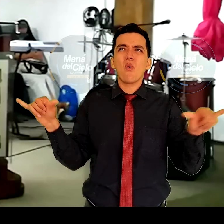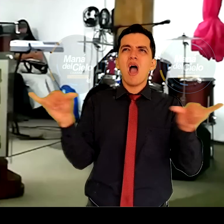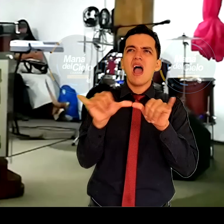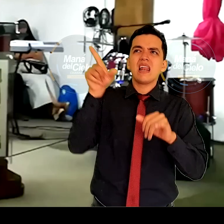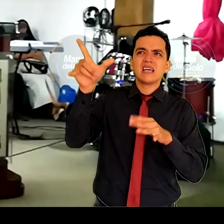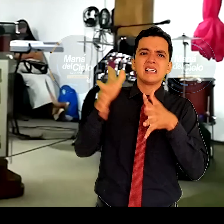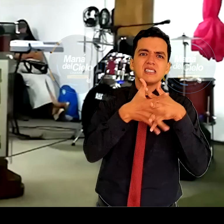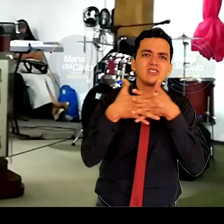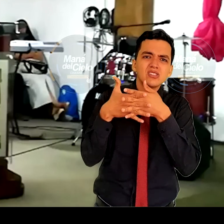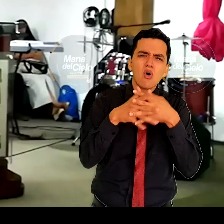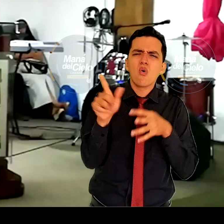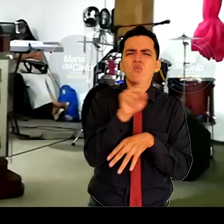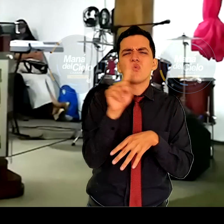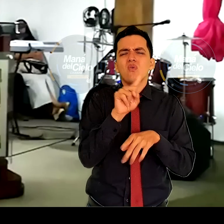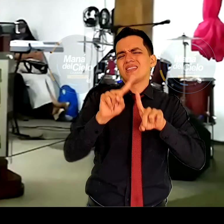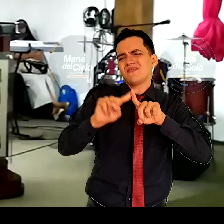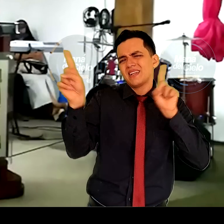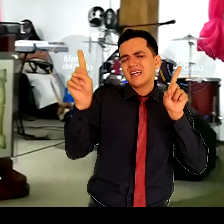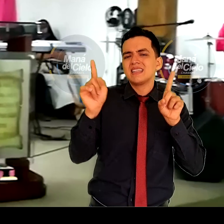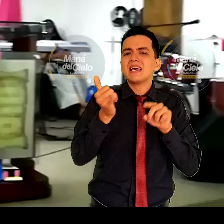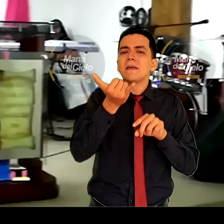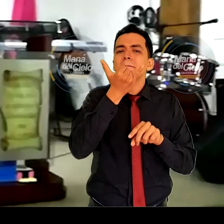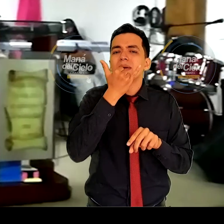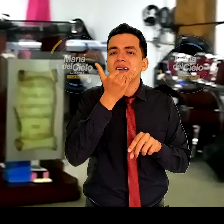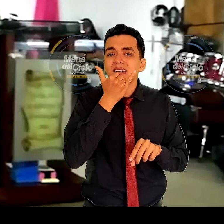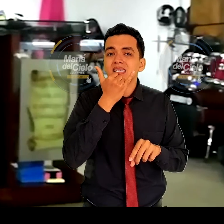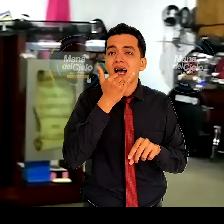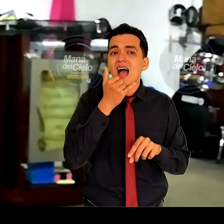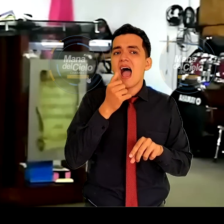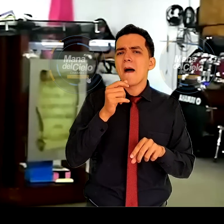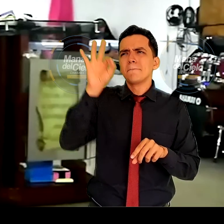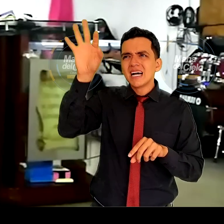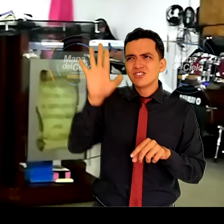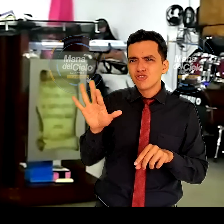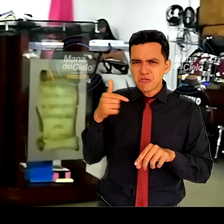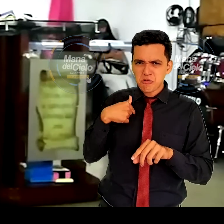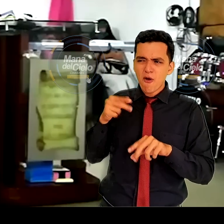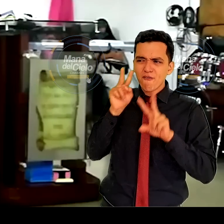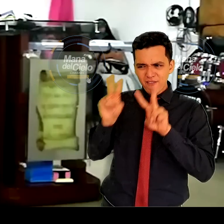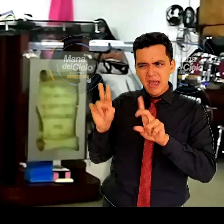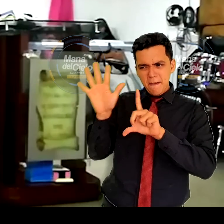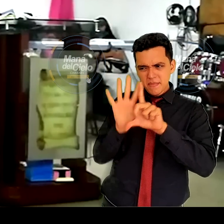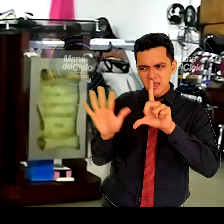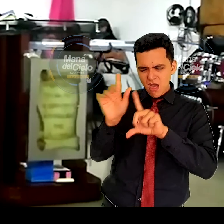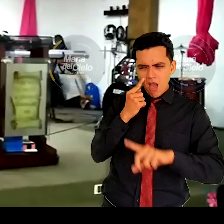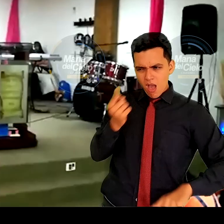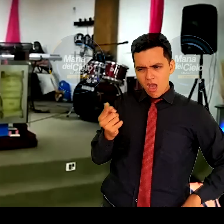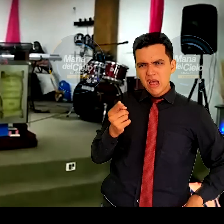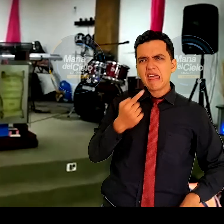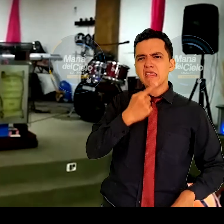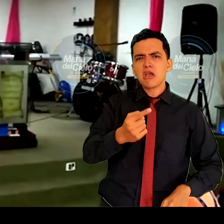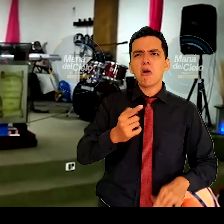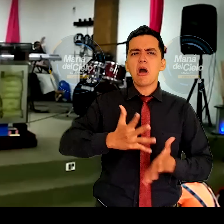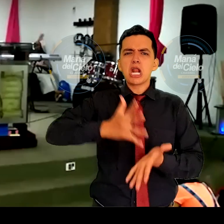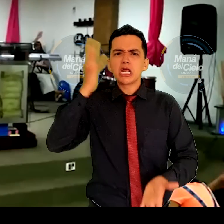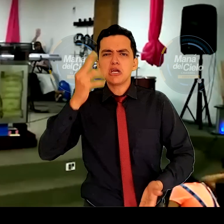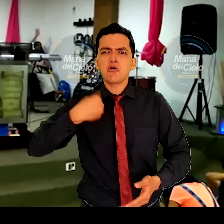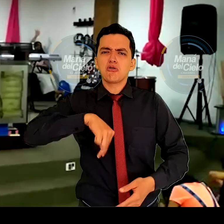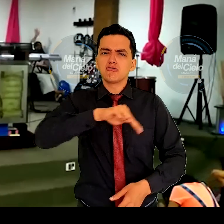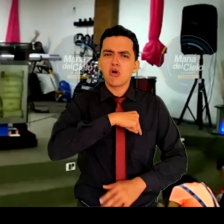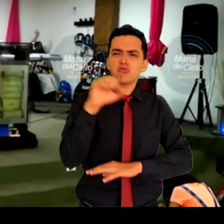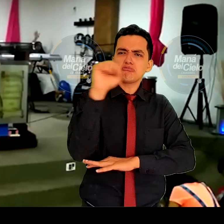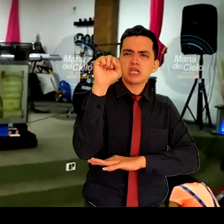predicando un evangelio de uno que dice, mi Dios pues suplirá nuestras necesidades conforme a sus riquezas y